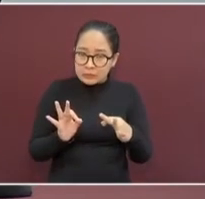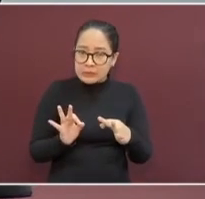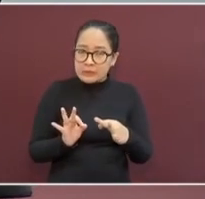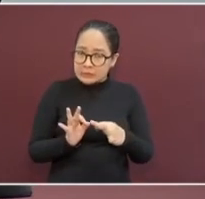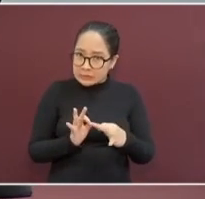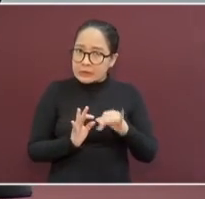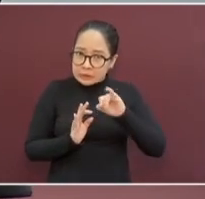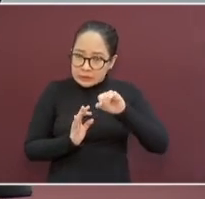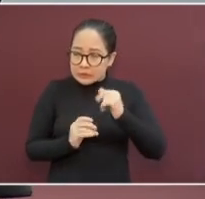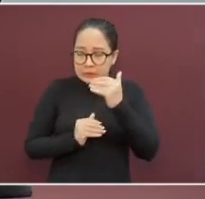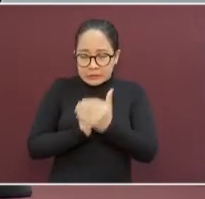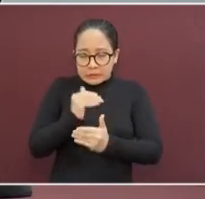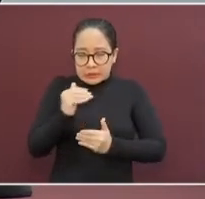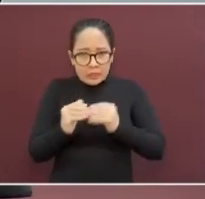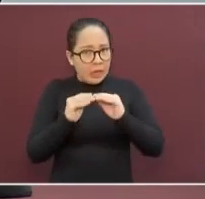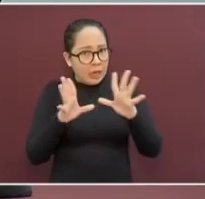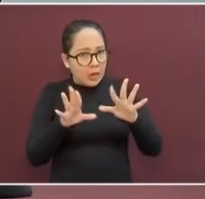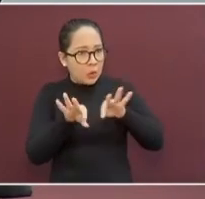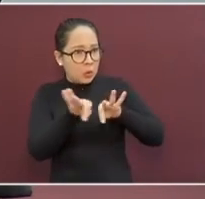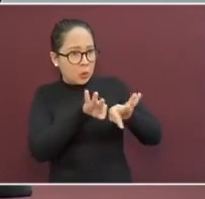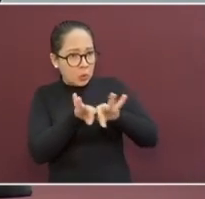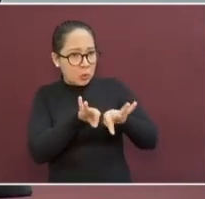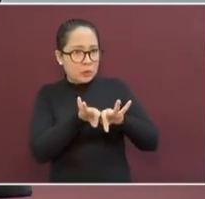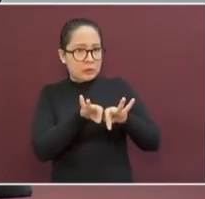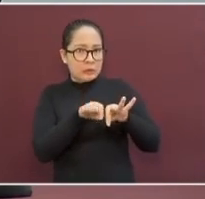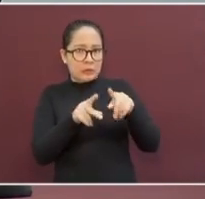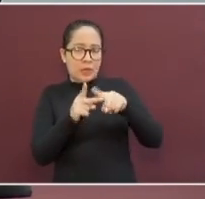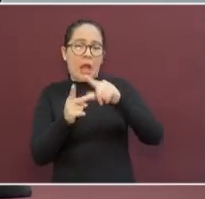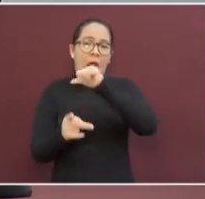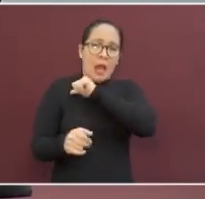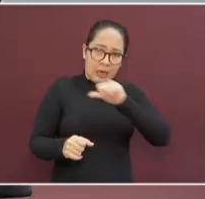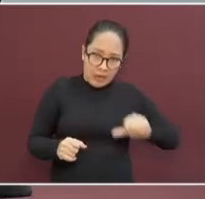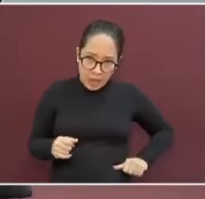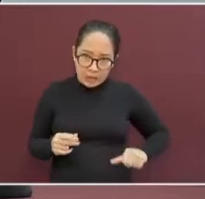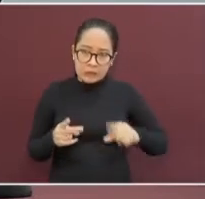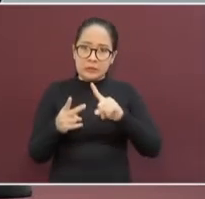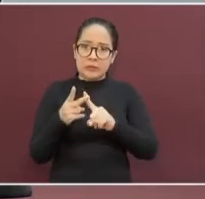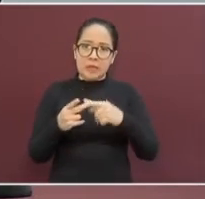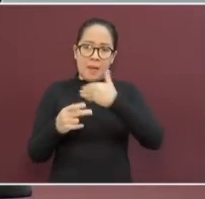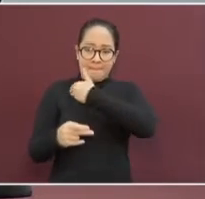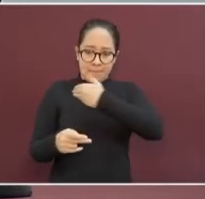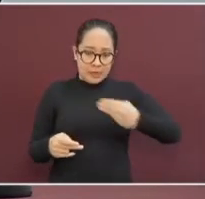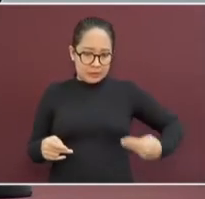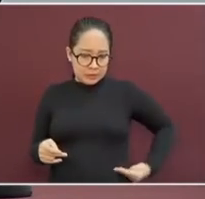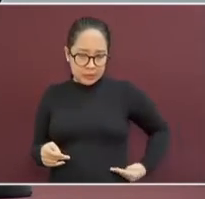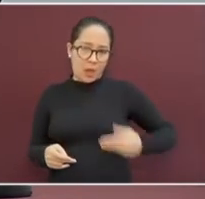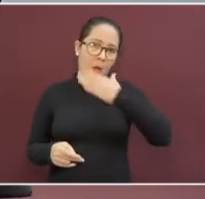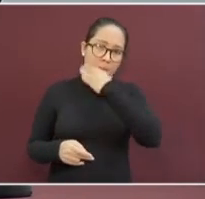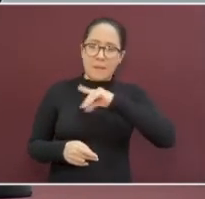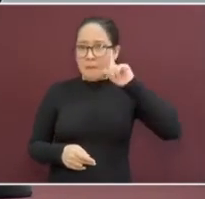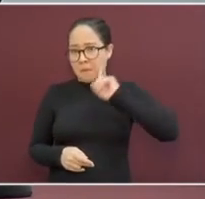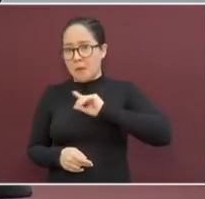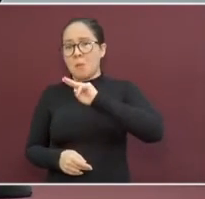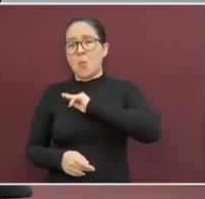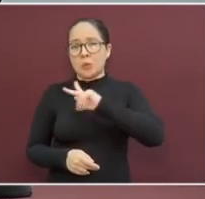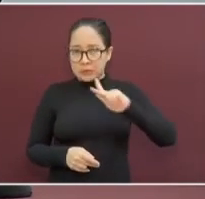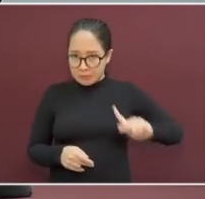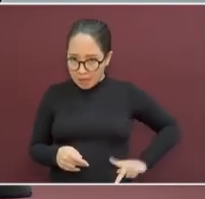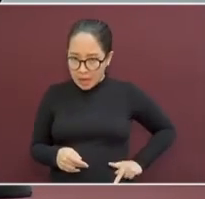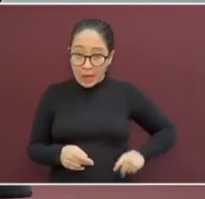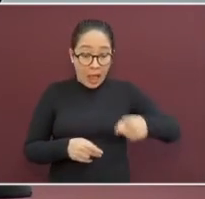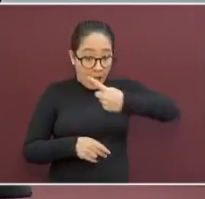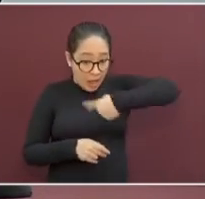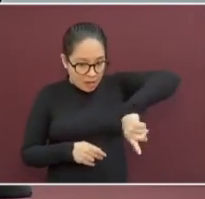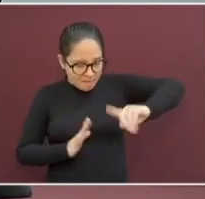un trabajo conjunto con los alcaldes presidentes presidentas y presidentes municipales que han